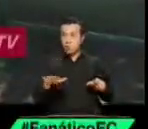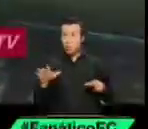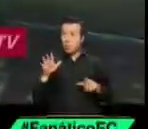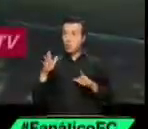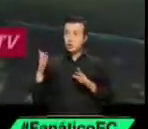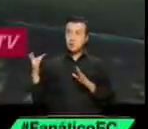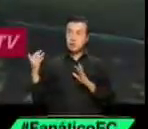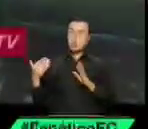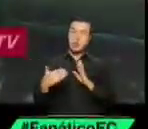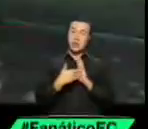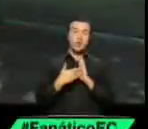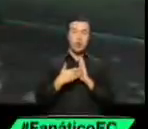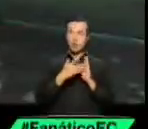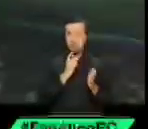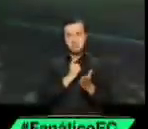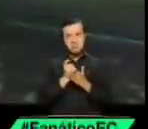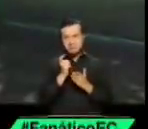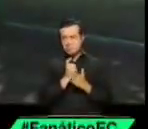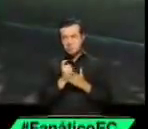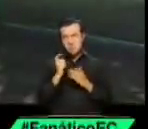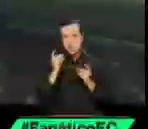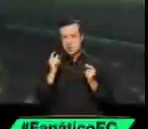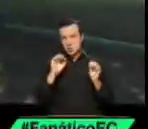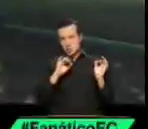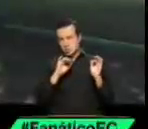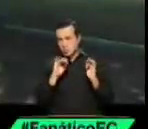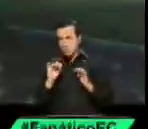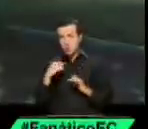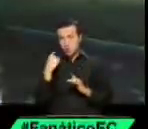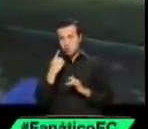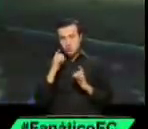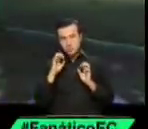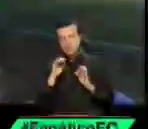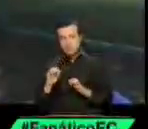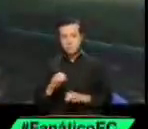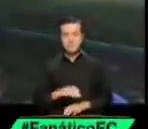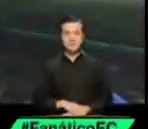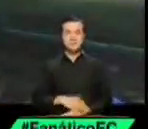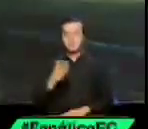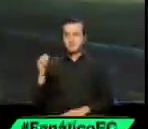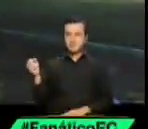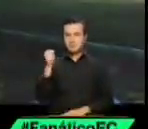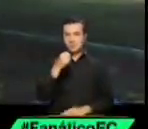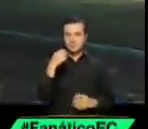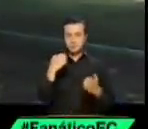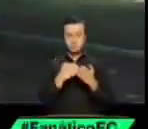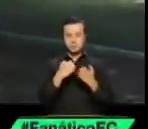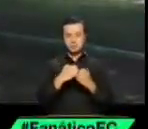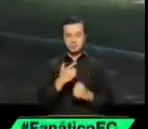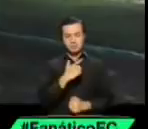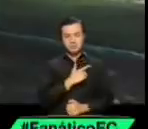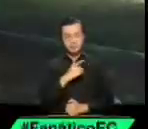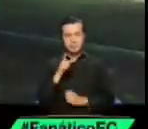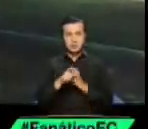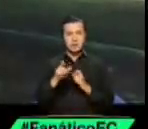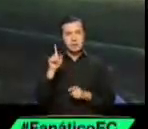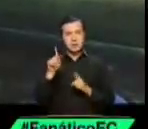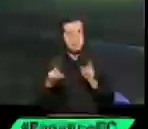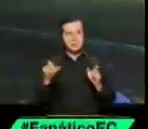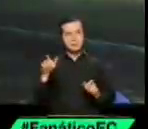golpeen, sino tratar de golpear y ahora a meter el partido, el ritmo en nosotros. Johan, eres uno de los titulares del equipo, repito, y la gente a